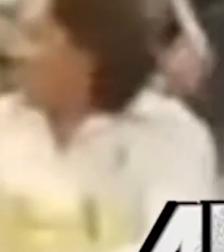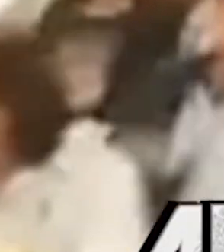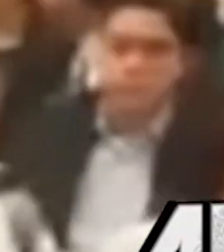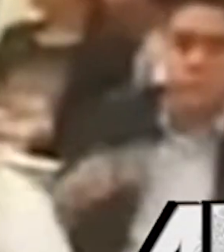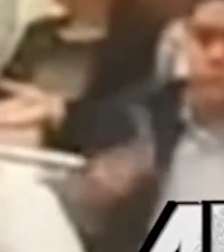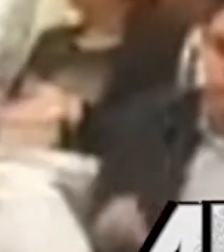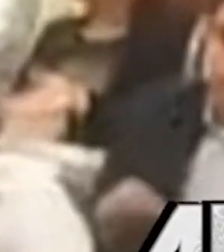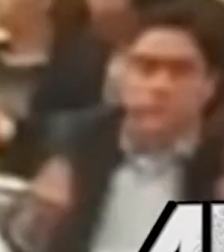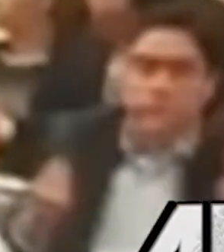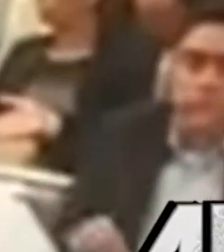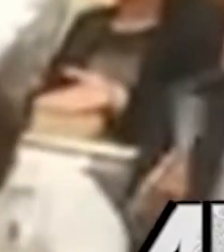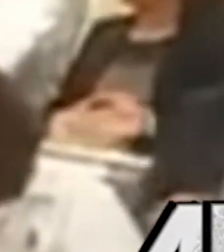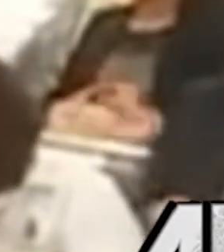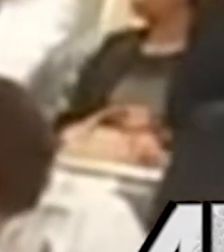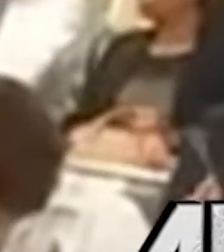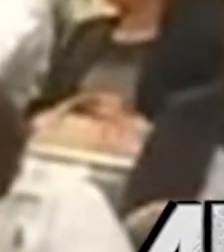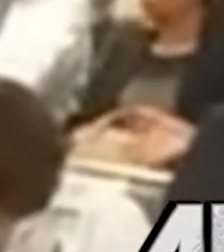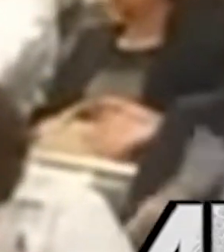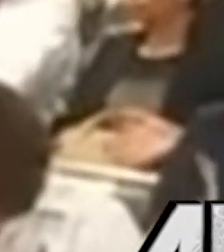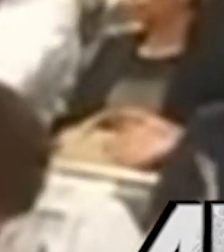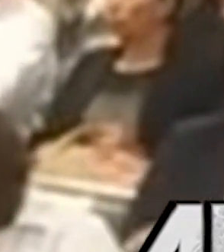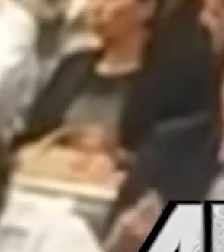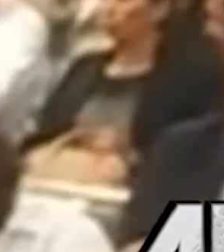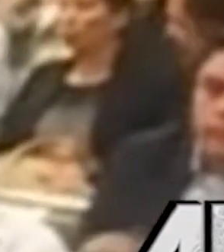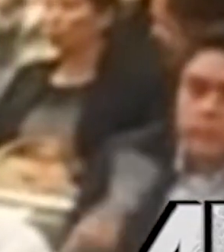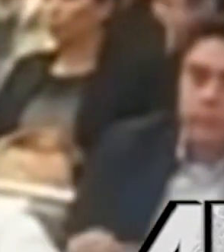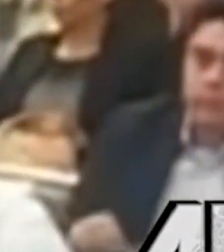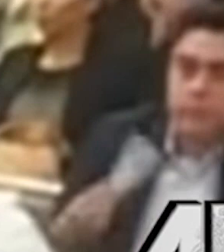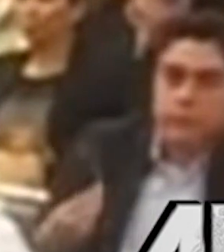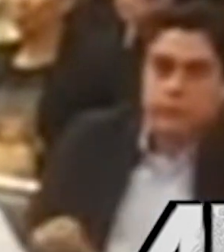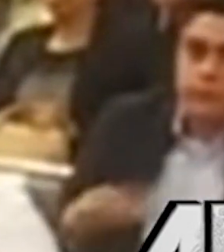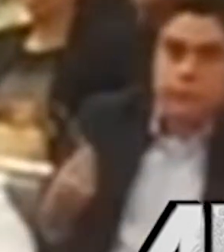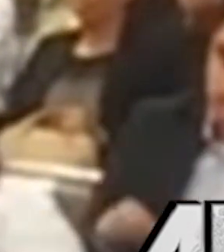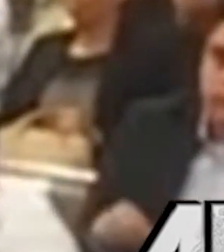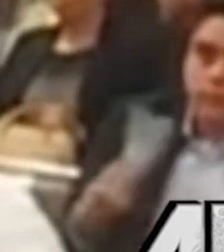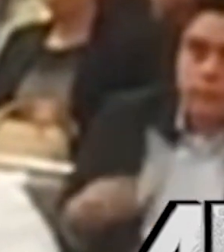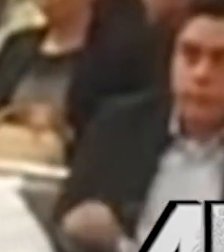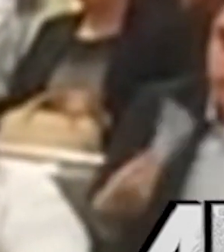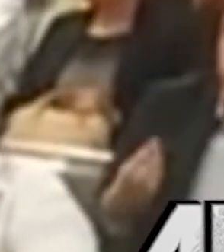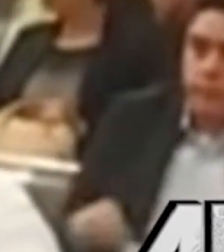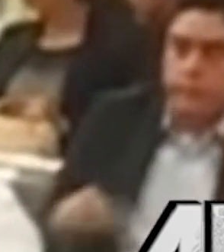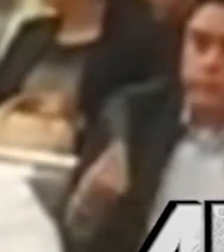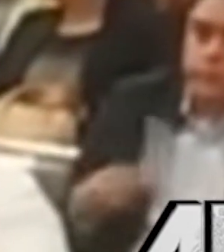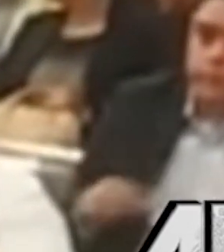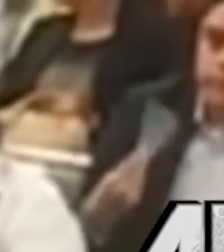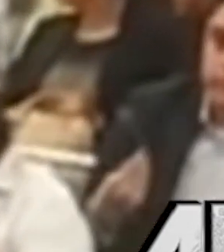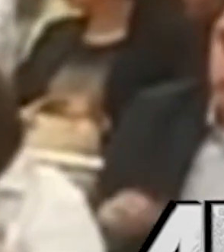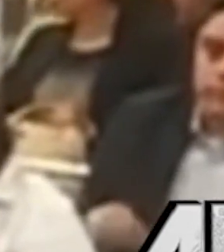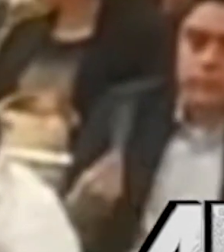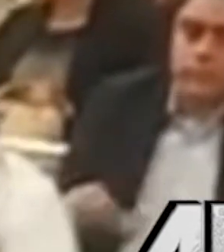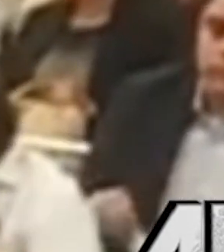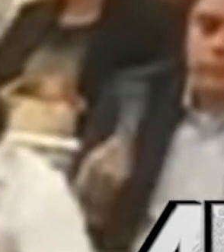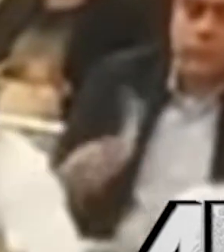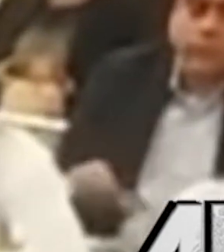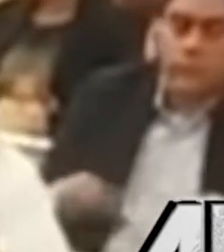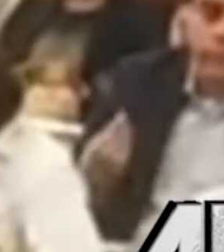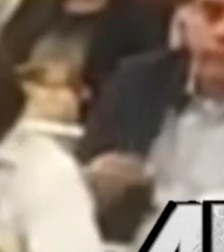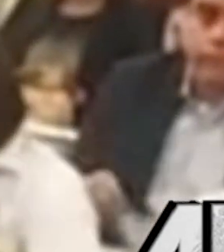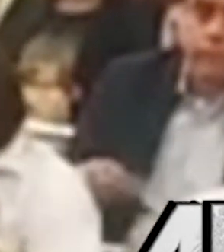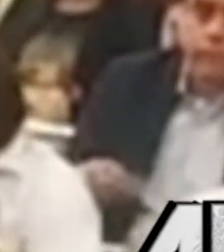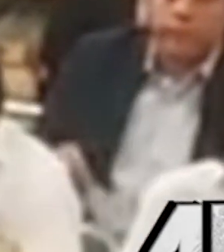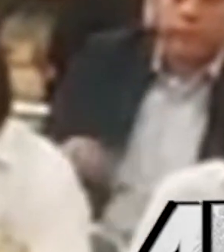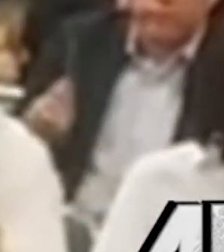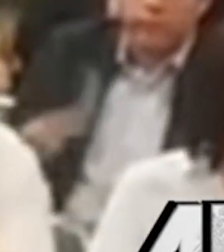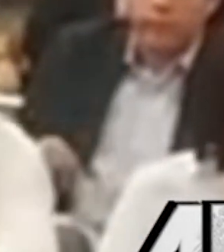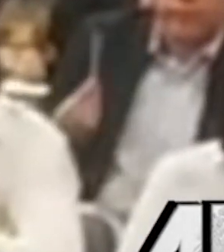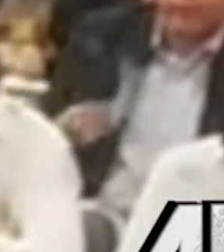un par de semanas acerca de este tema de Carlos Romero de Champs y de su inminente investigación por